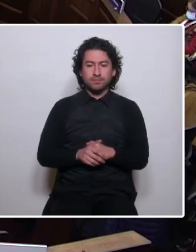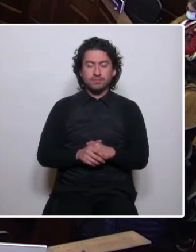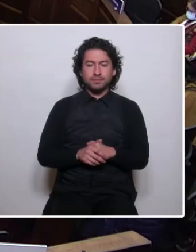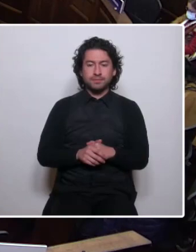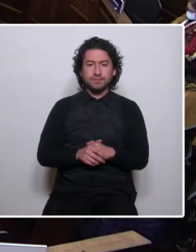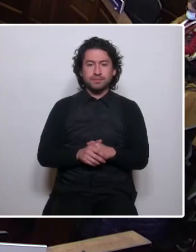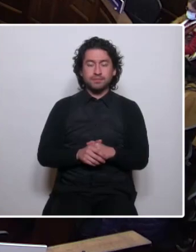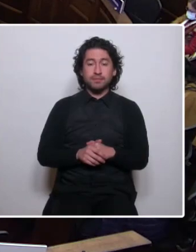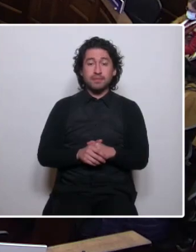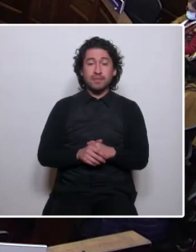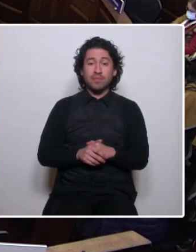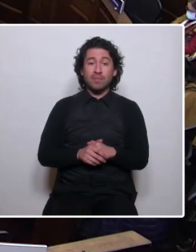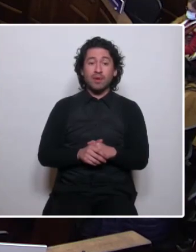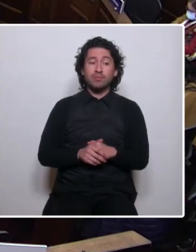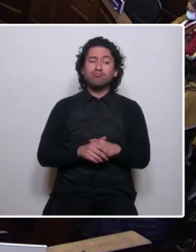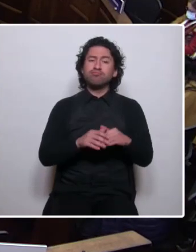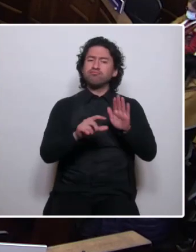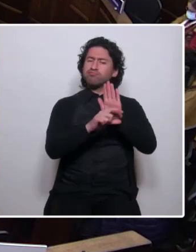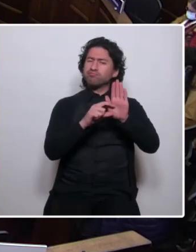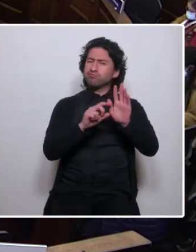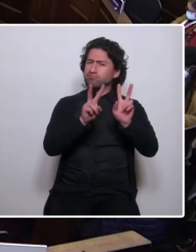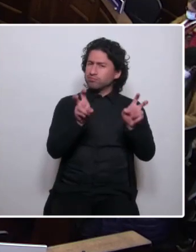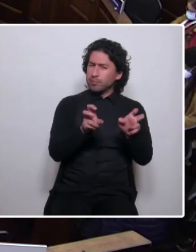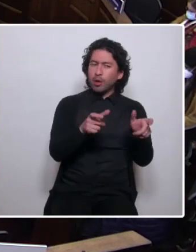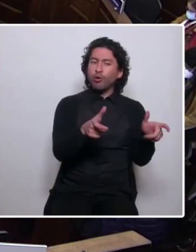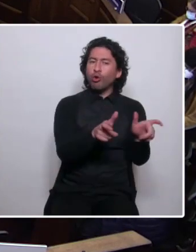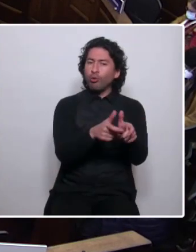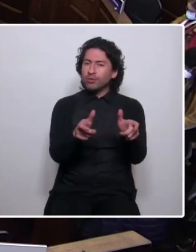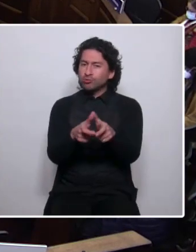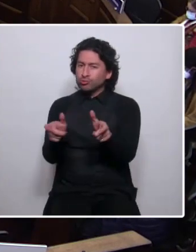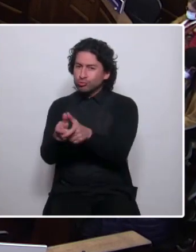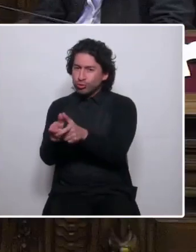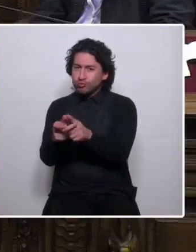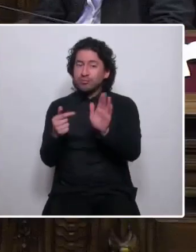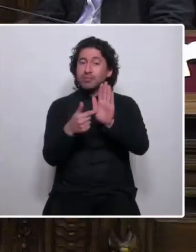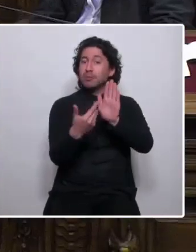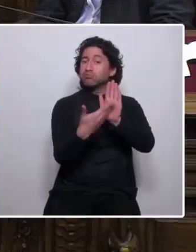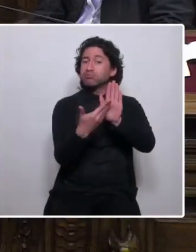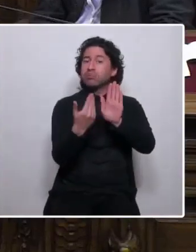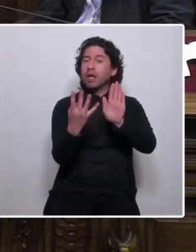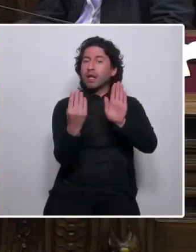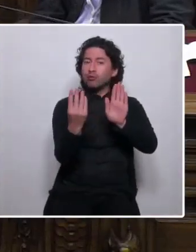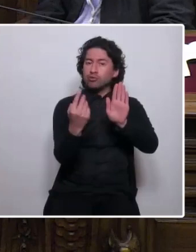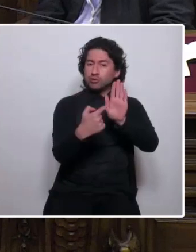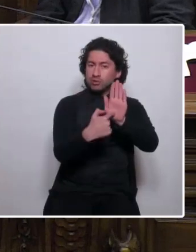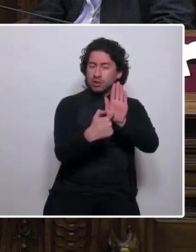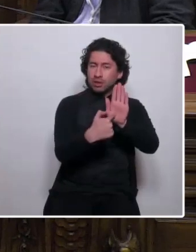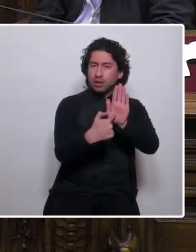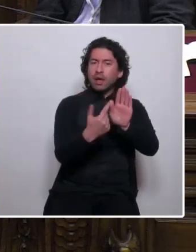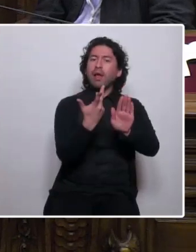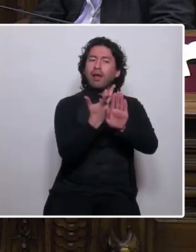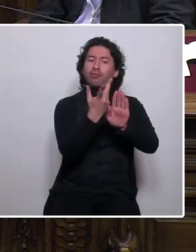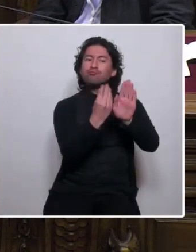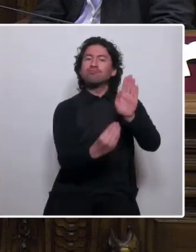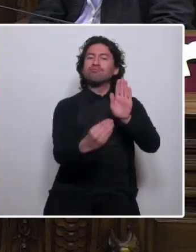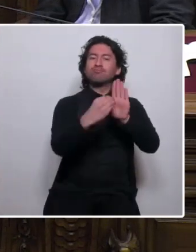Finalmente, en el ítem de comisiones, hay una, en la página 14, una enmienda